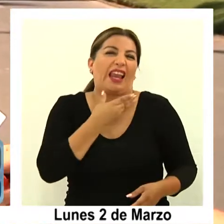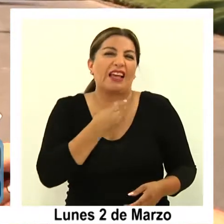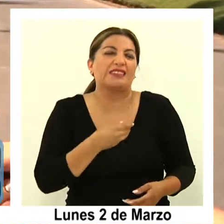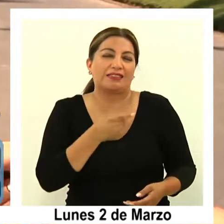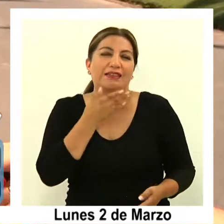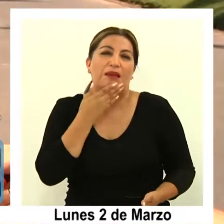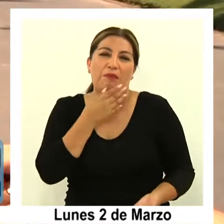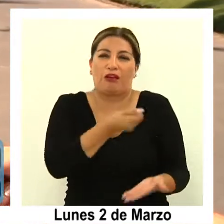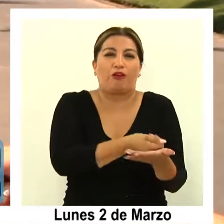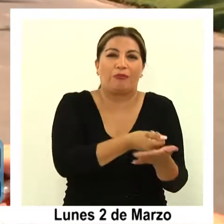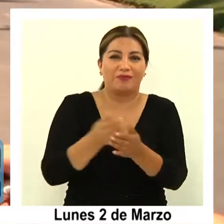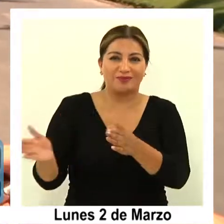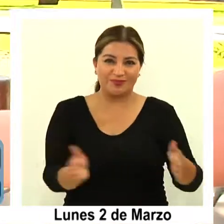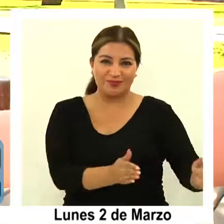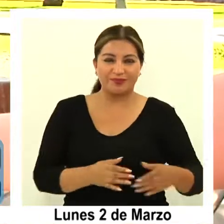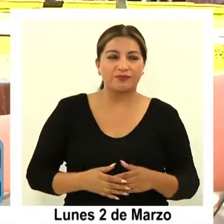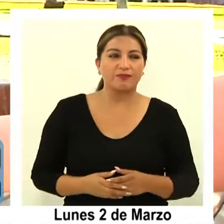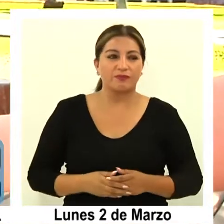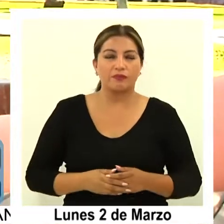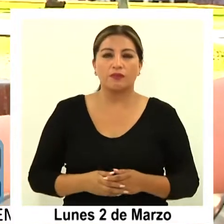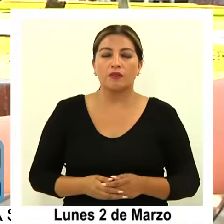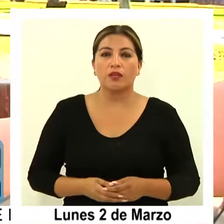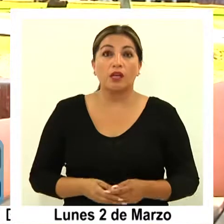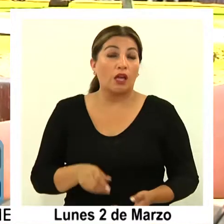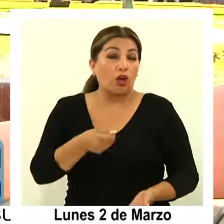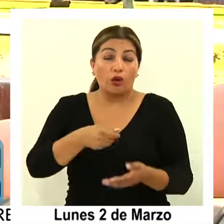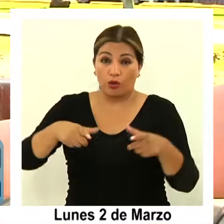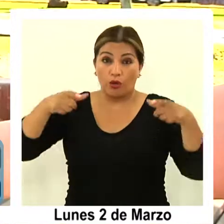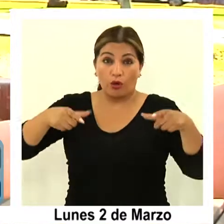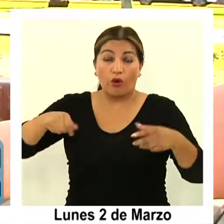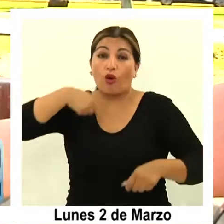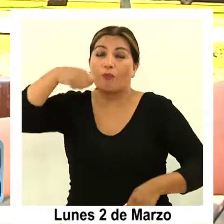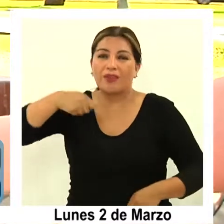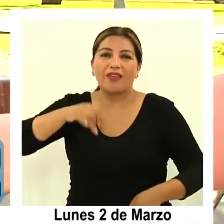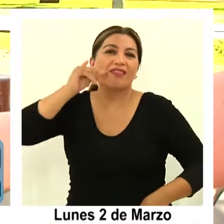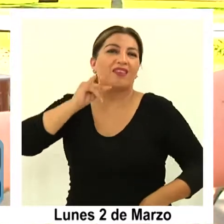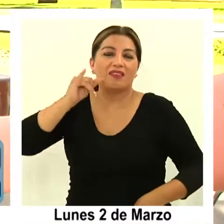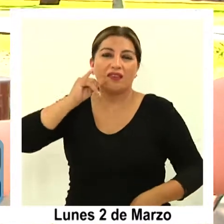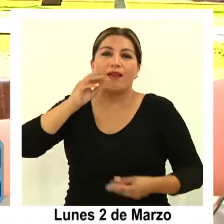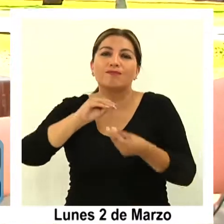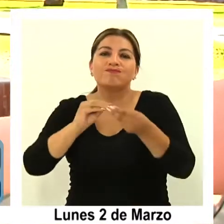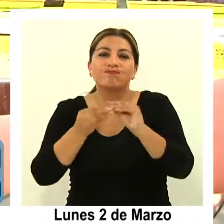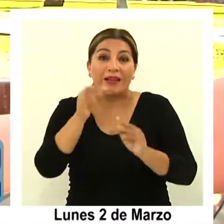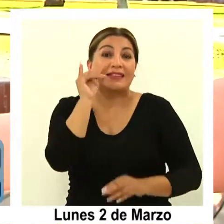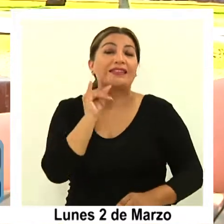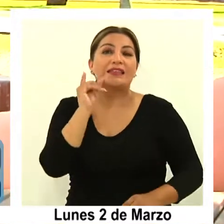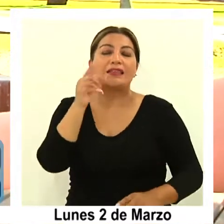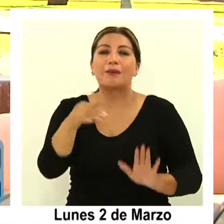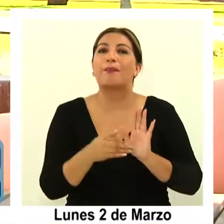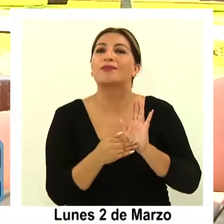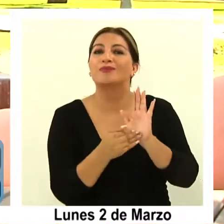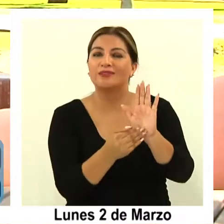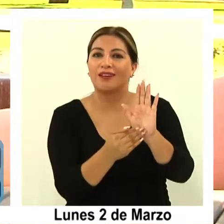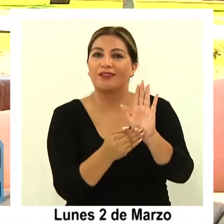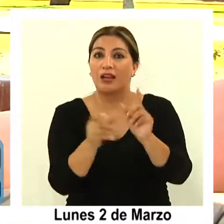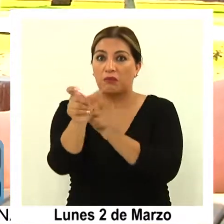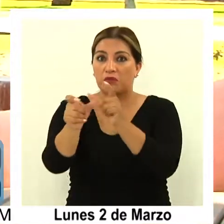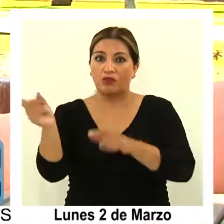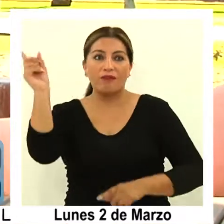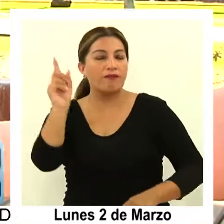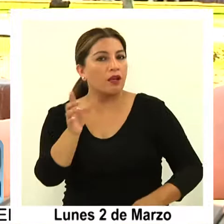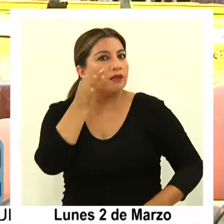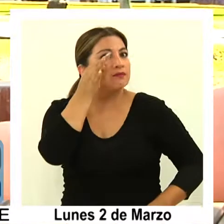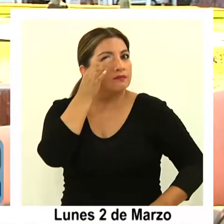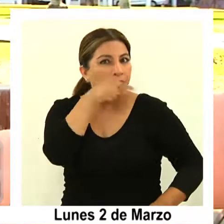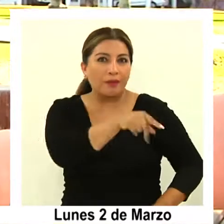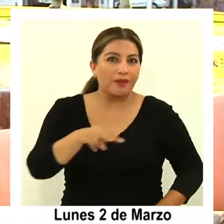chatarra, algo más variado. Podríamos tener comidas típicas acá de la zona de Iquique, artesanía también que sería bueno para mostrar las cosas a los turistas